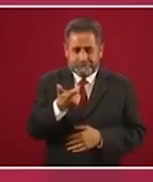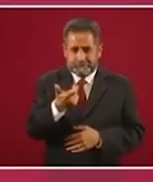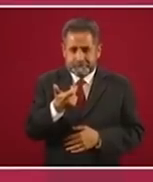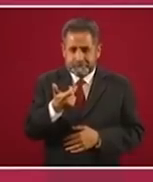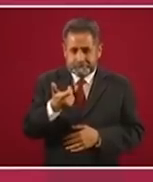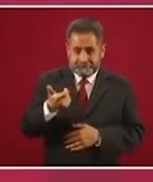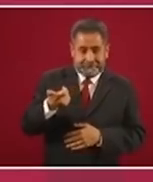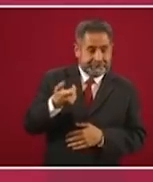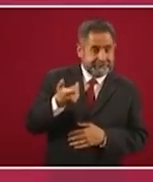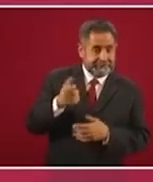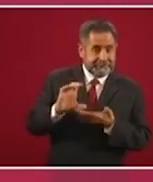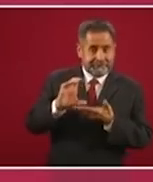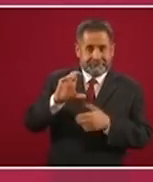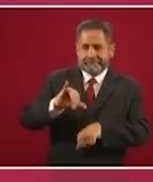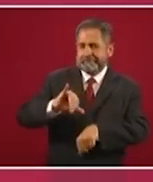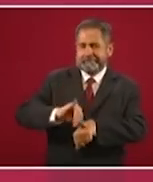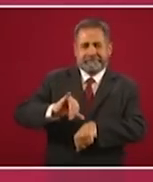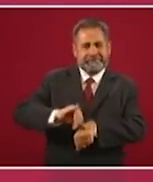del diablo,